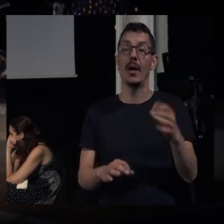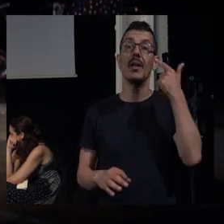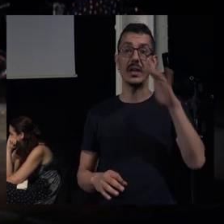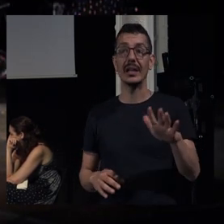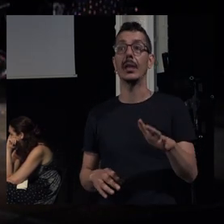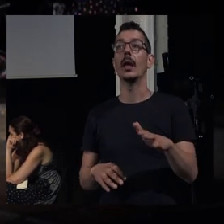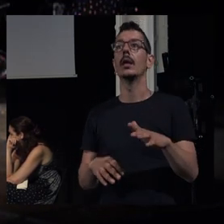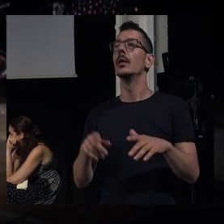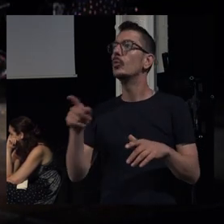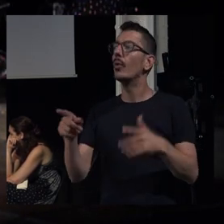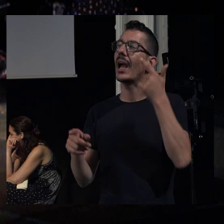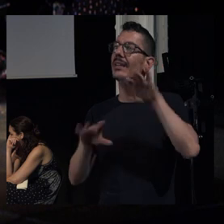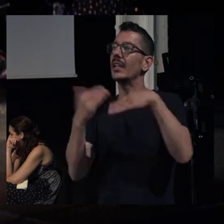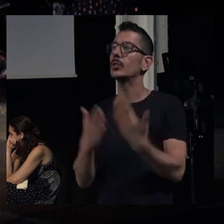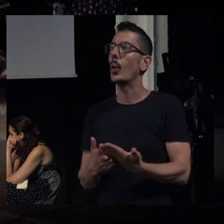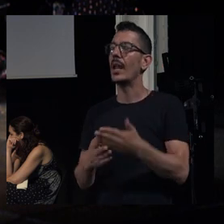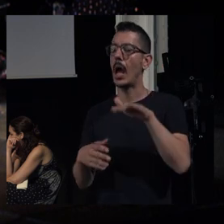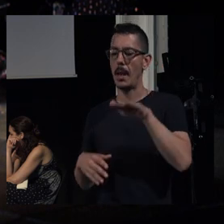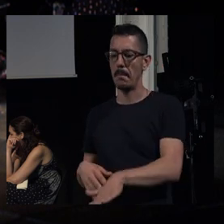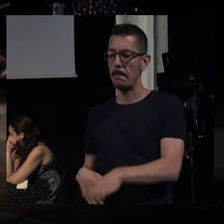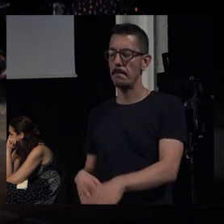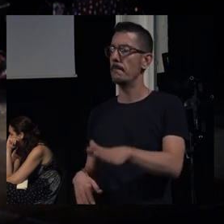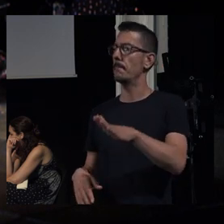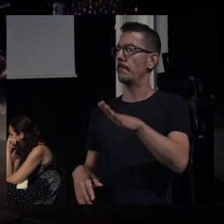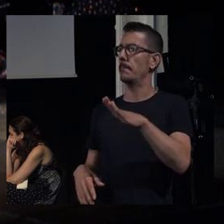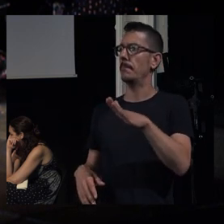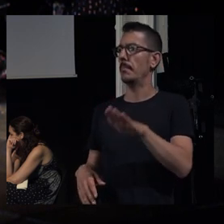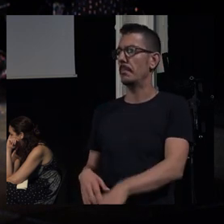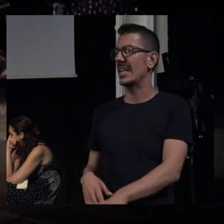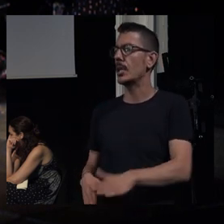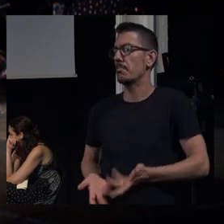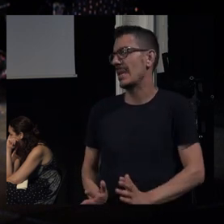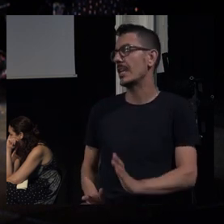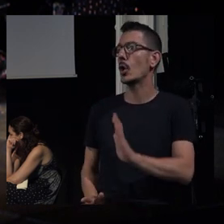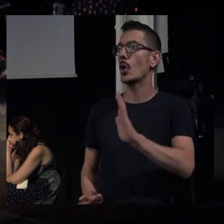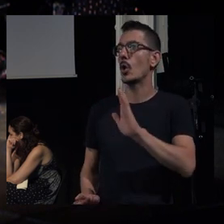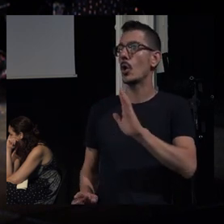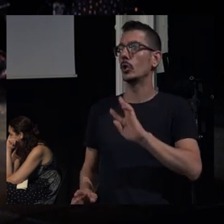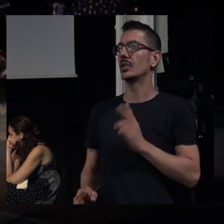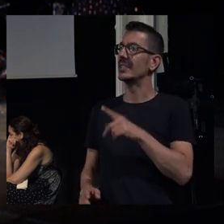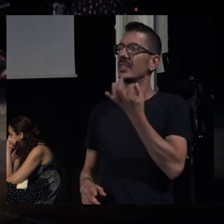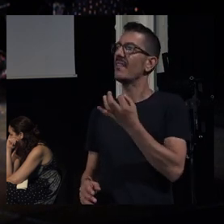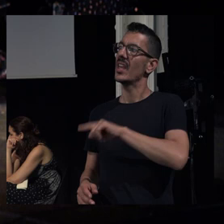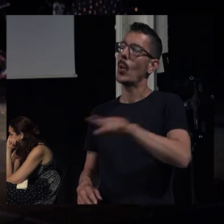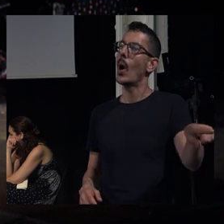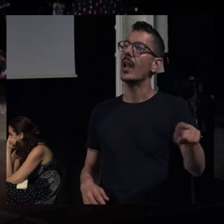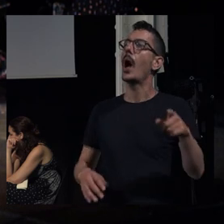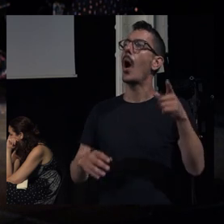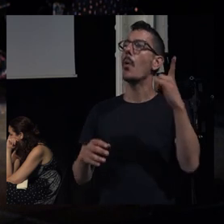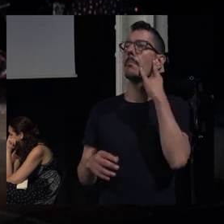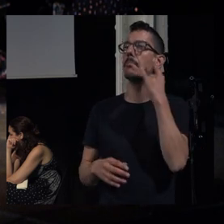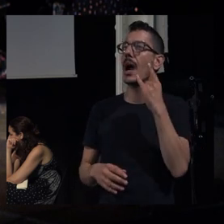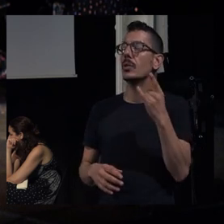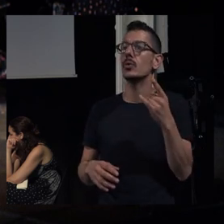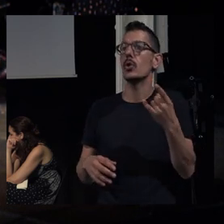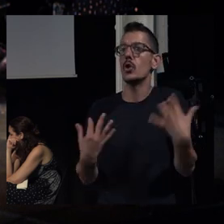niño trans le metan en el baño de los niños normales, tú no estás rompiendo la norma. Tú además le vas a meter a tu niño en un espacio de